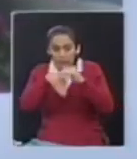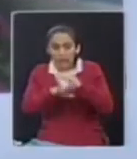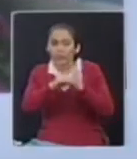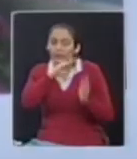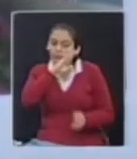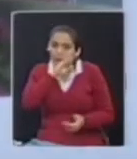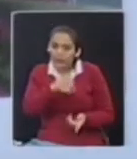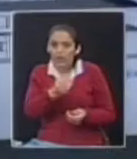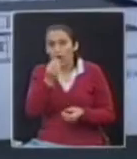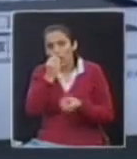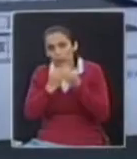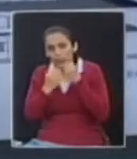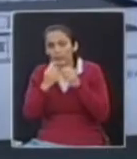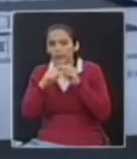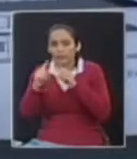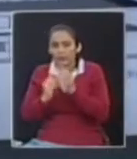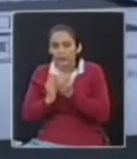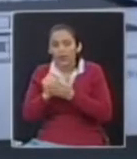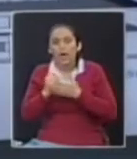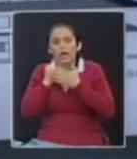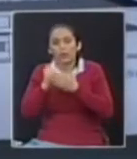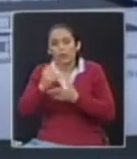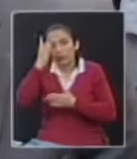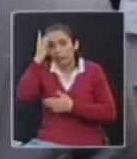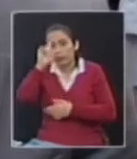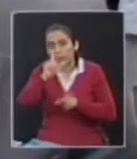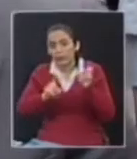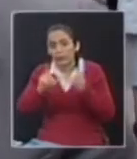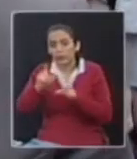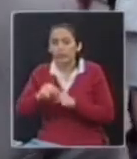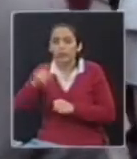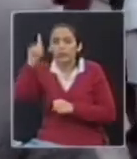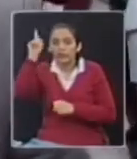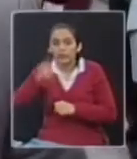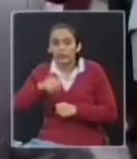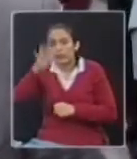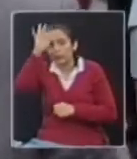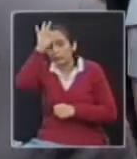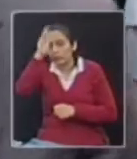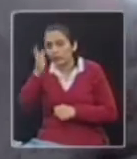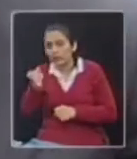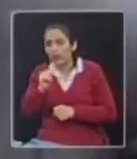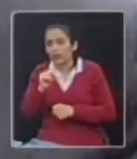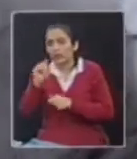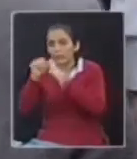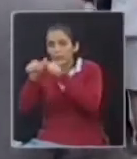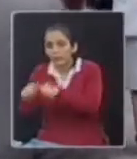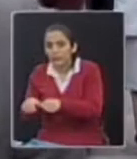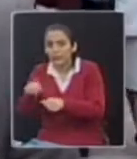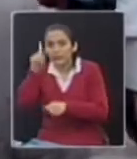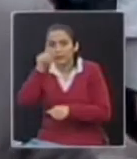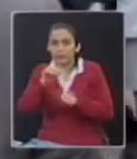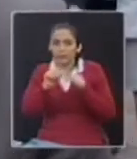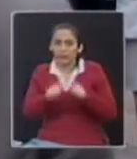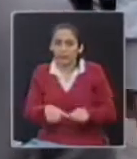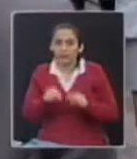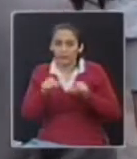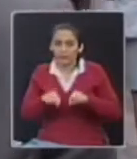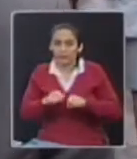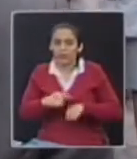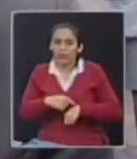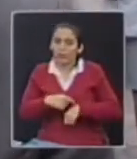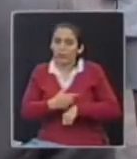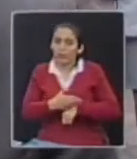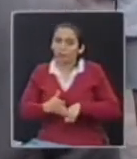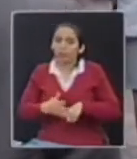otros rincones del país a recibir asistencia en Cuenca. Las personas enfermas con cáncer necesitan periodos largos de tratamiento